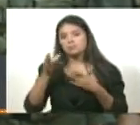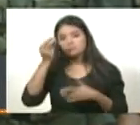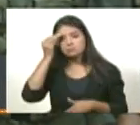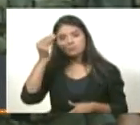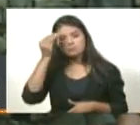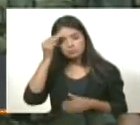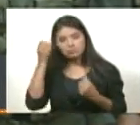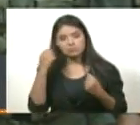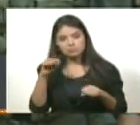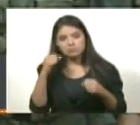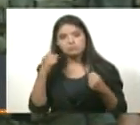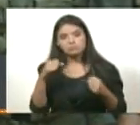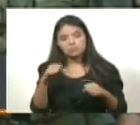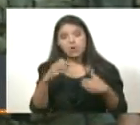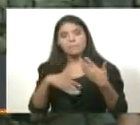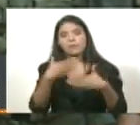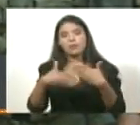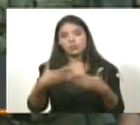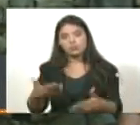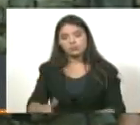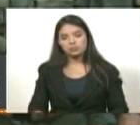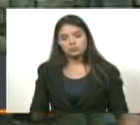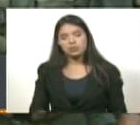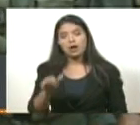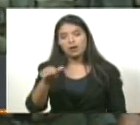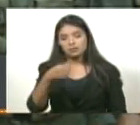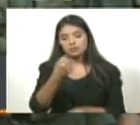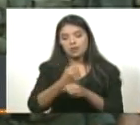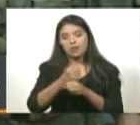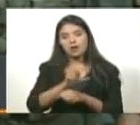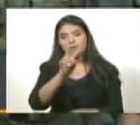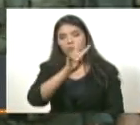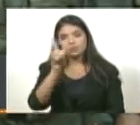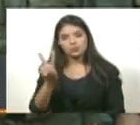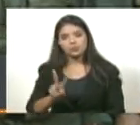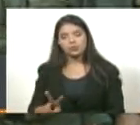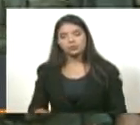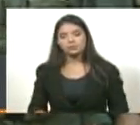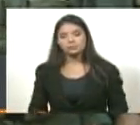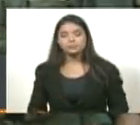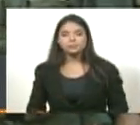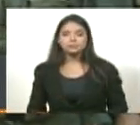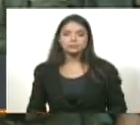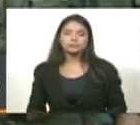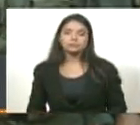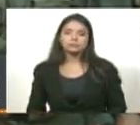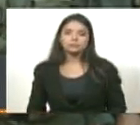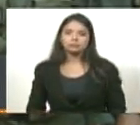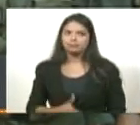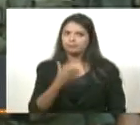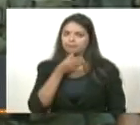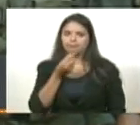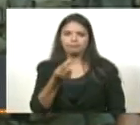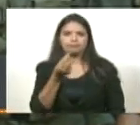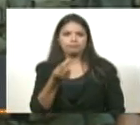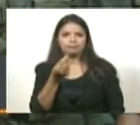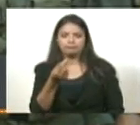capacitarse, para producir en Venezuela posteriormente. Ningún derecho